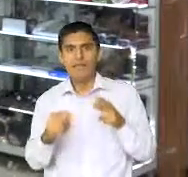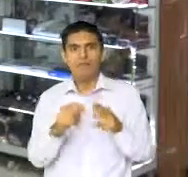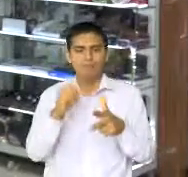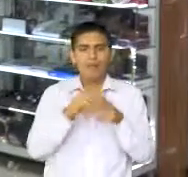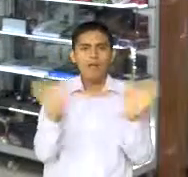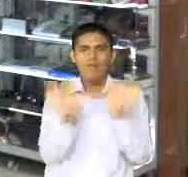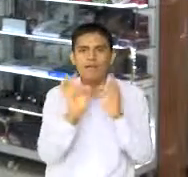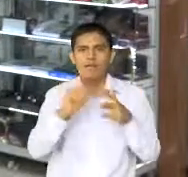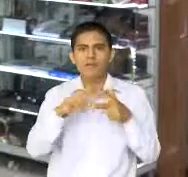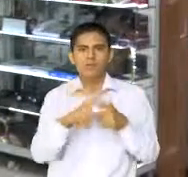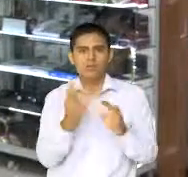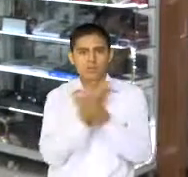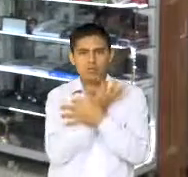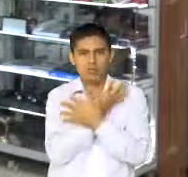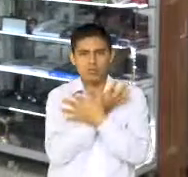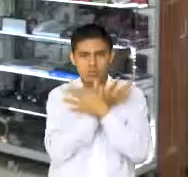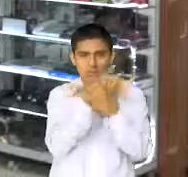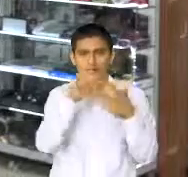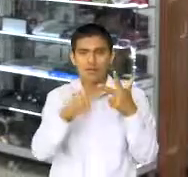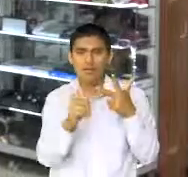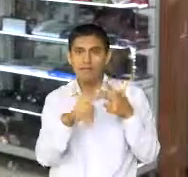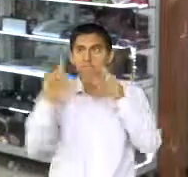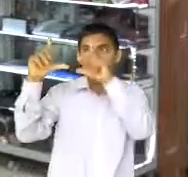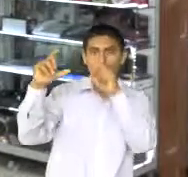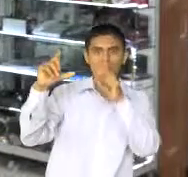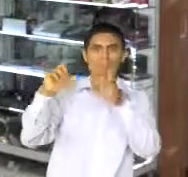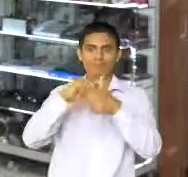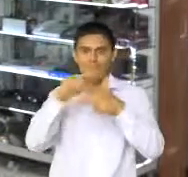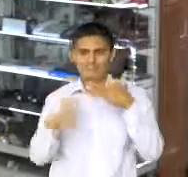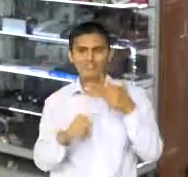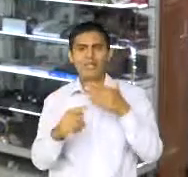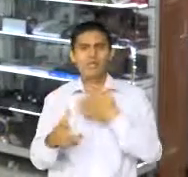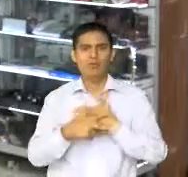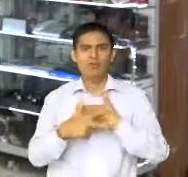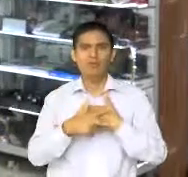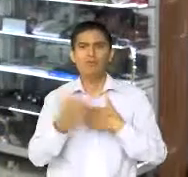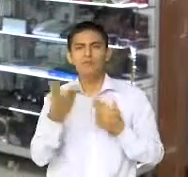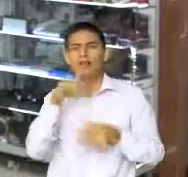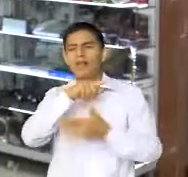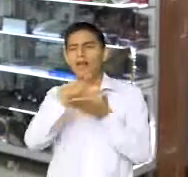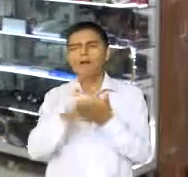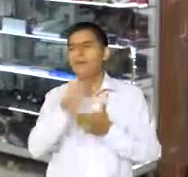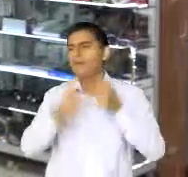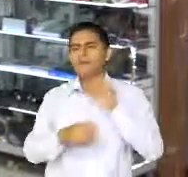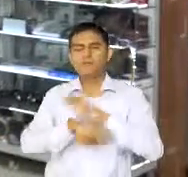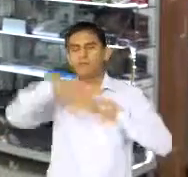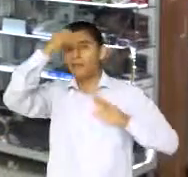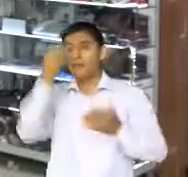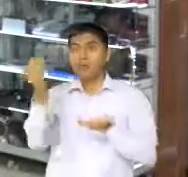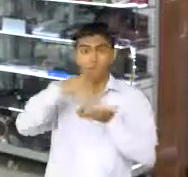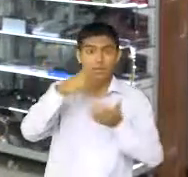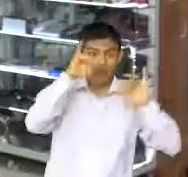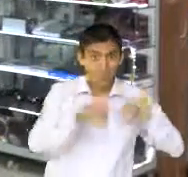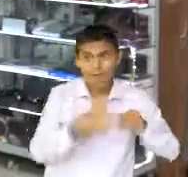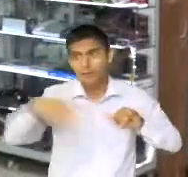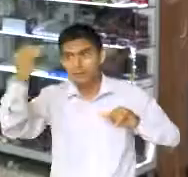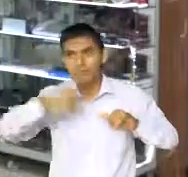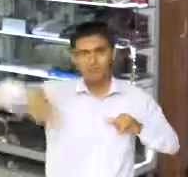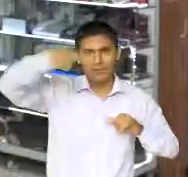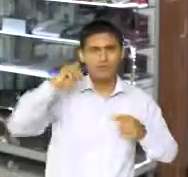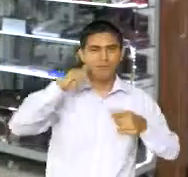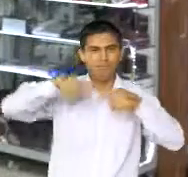sociales, Facebook, Twitter, Instagram y YouTube, porque el Lago Agrio es tierra de gente emprendedora, donde si no te